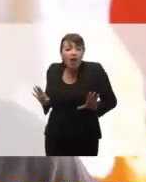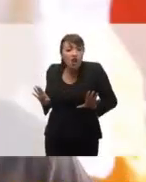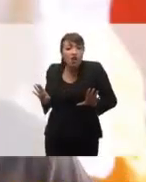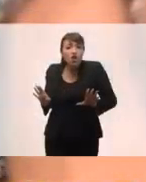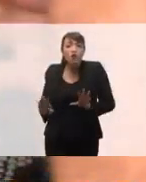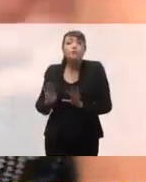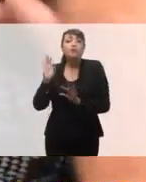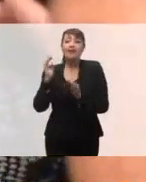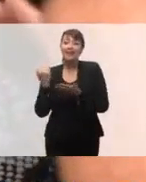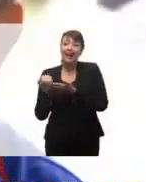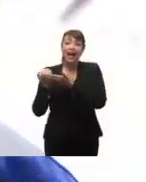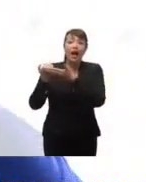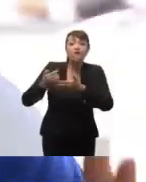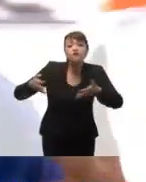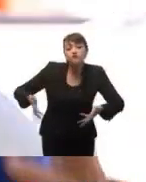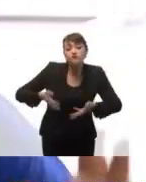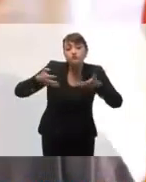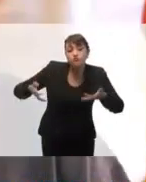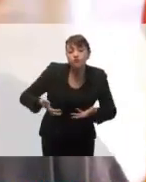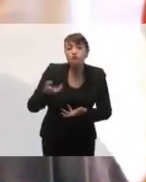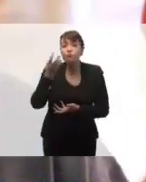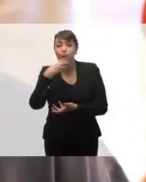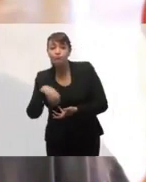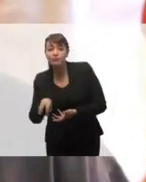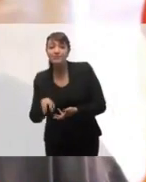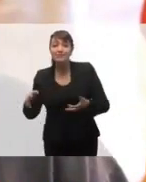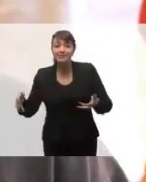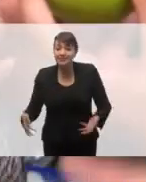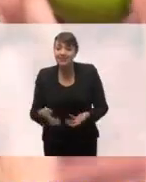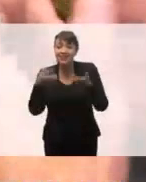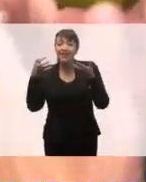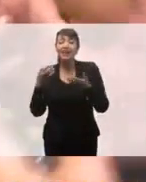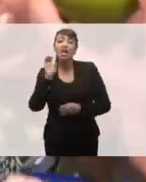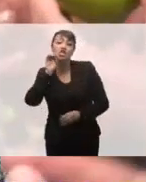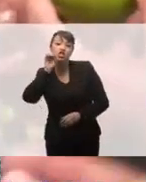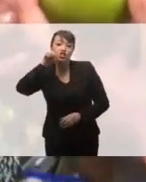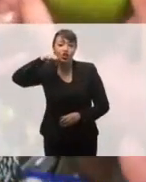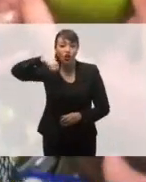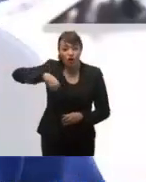algo uva te ofrezca de verdura verdura